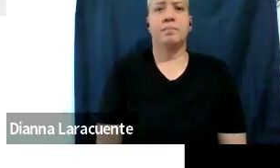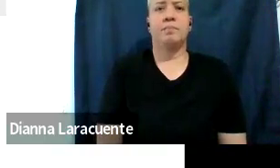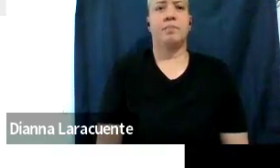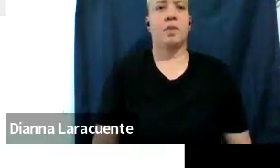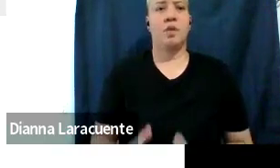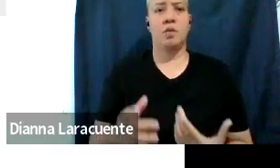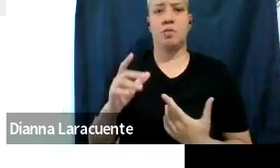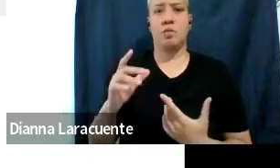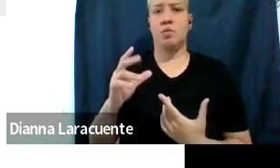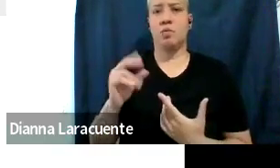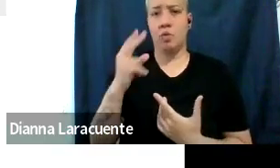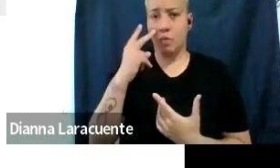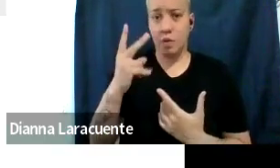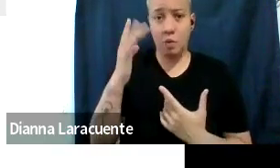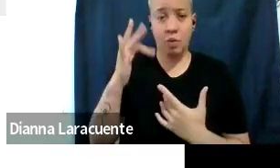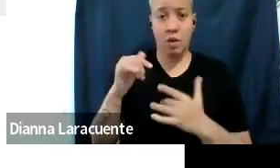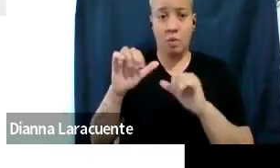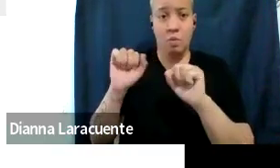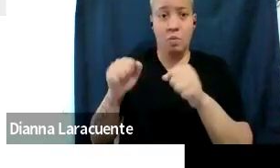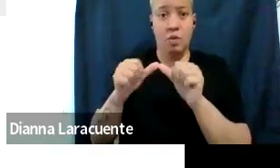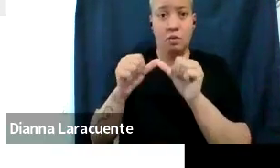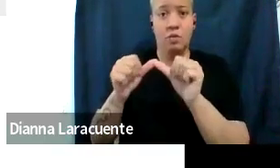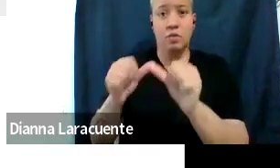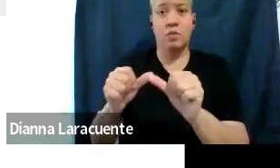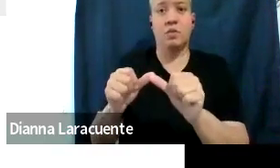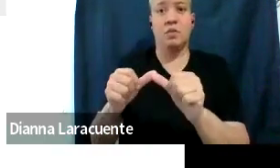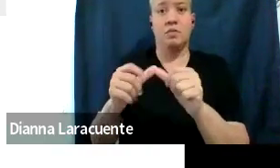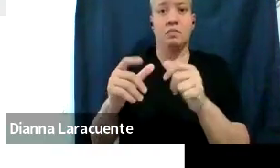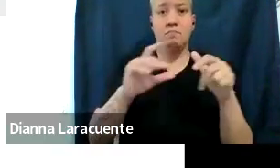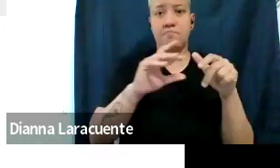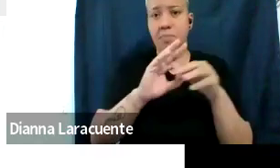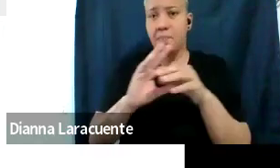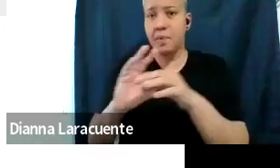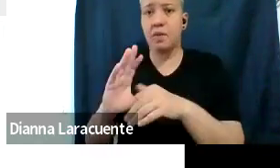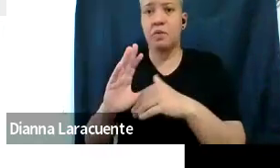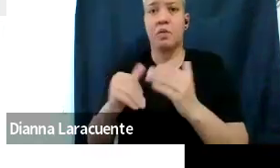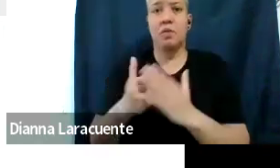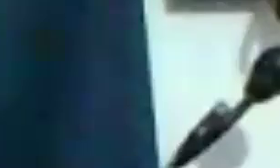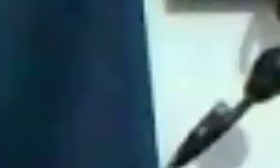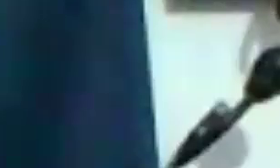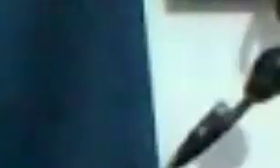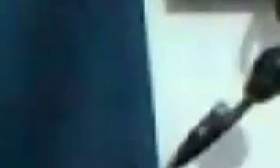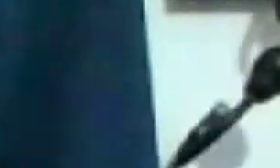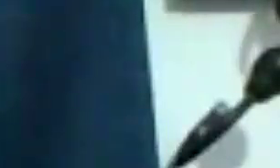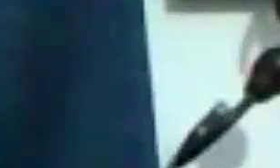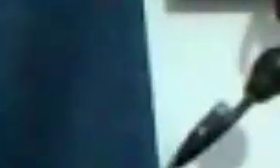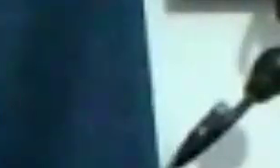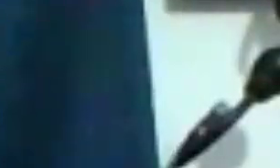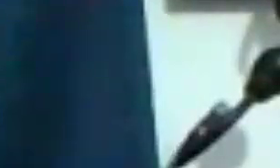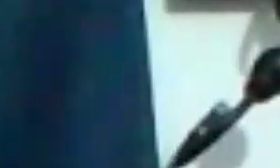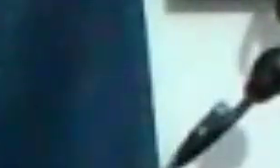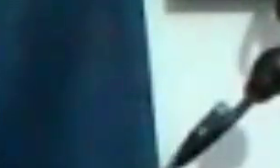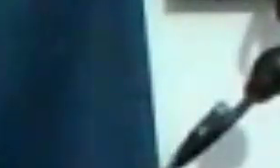¿Cómo puedo? Porque así puedo seguir hilvanándolo todo. Si no las veo, eso fue lo que pregunté. Se